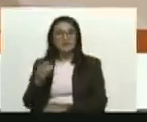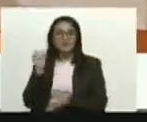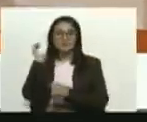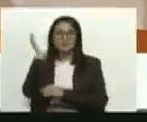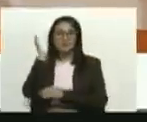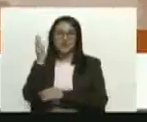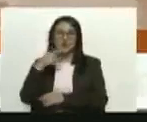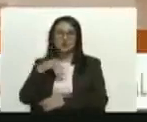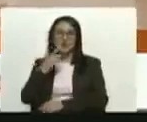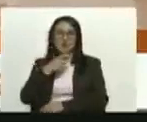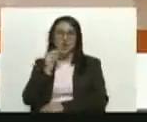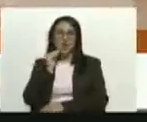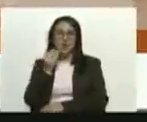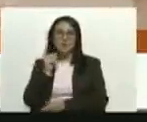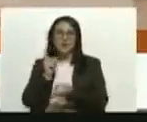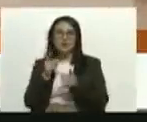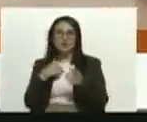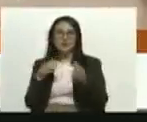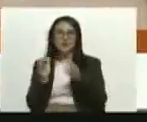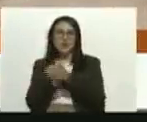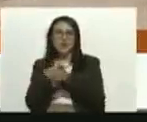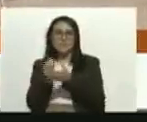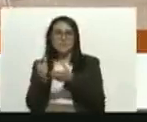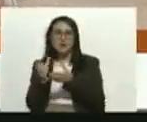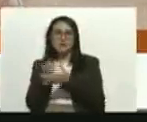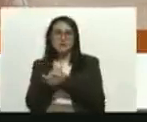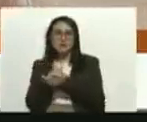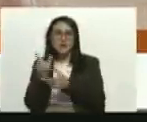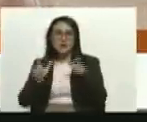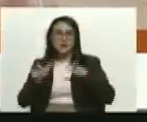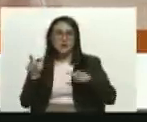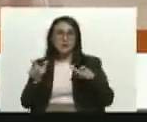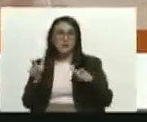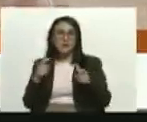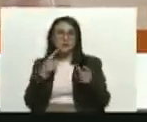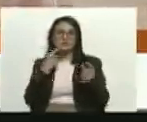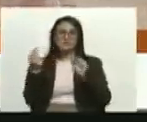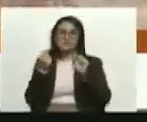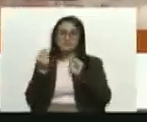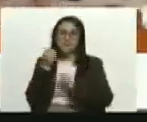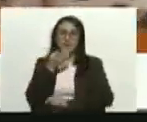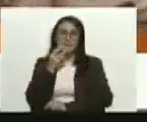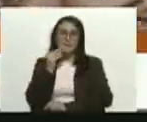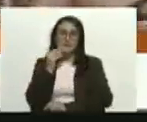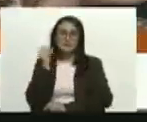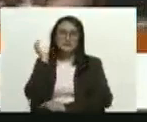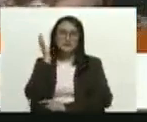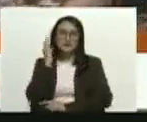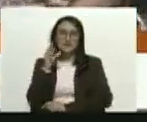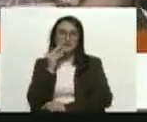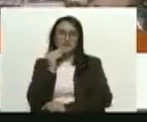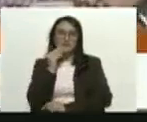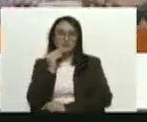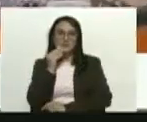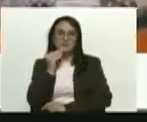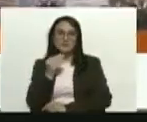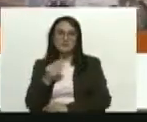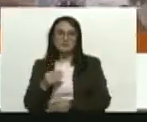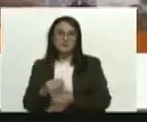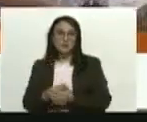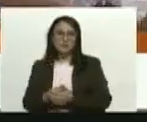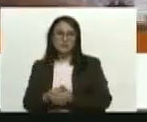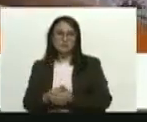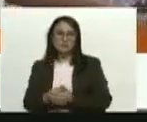Yo soy muy joven, al igual que muchos de mis compañeros, y el tener la experiencia de estos conversatorios donde nos dan mucha información que no tenemos